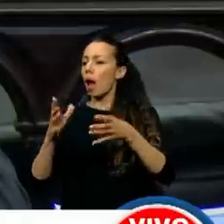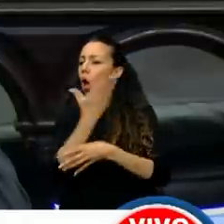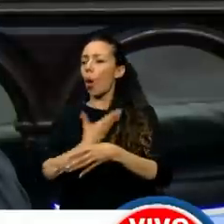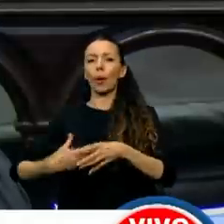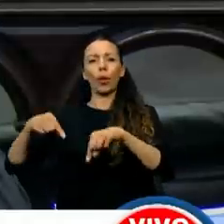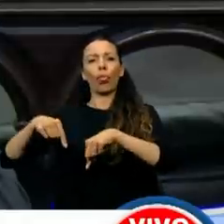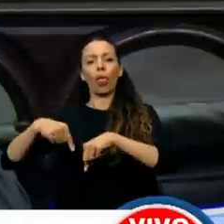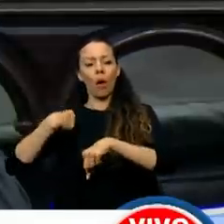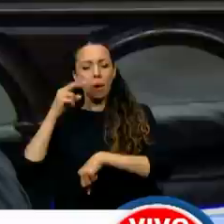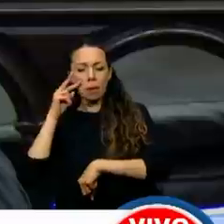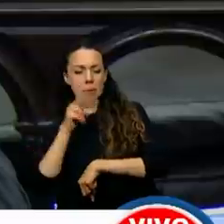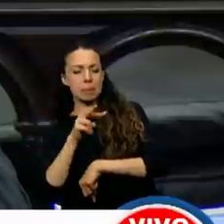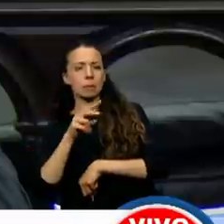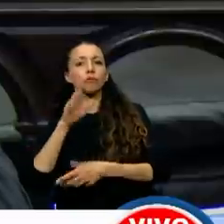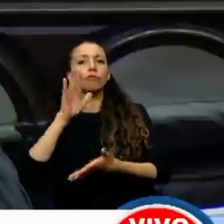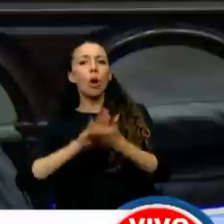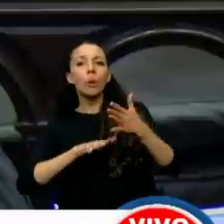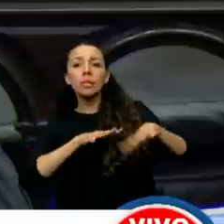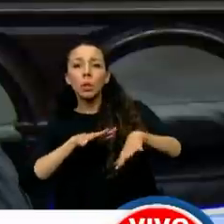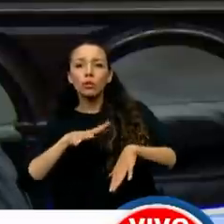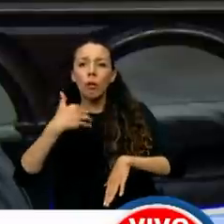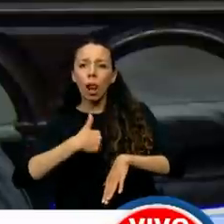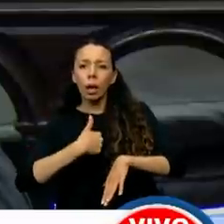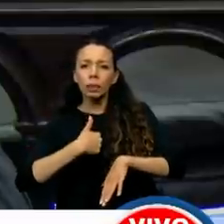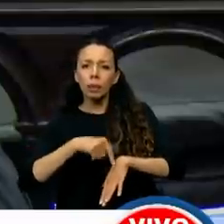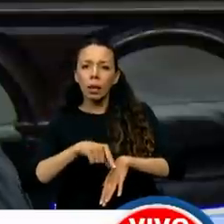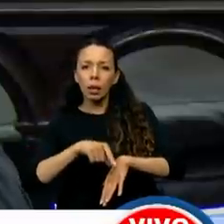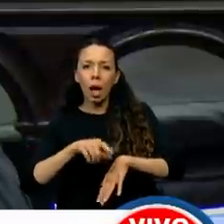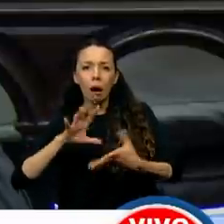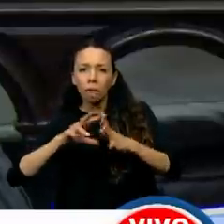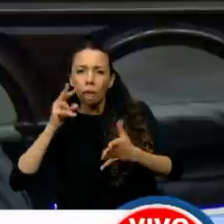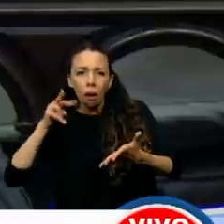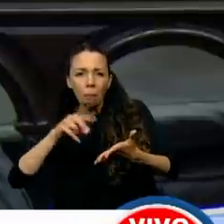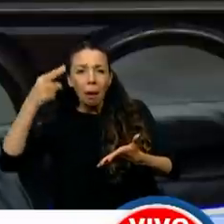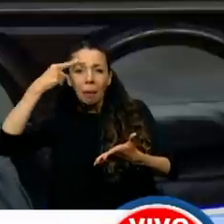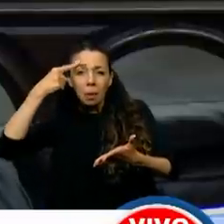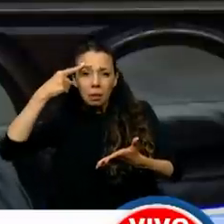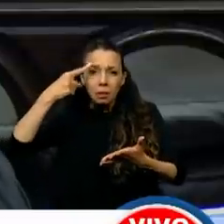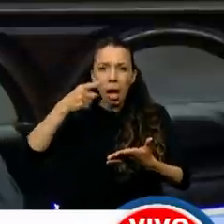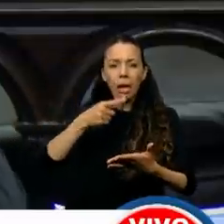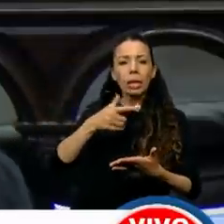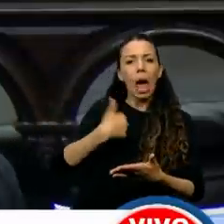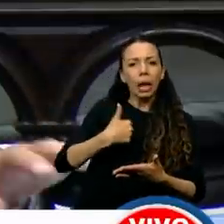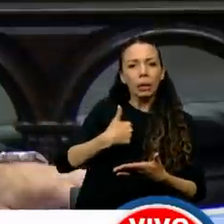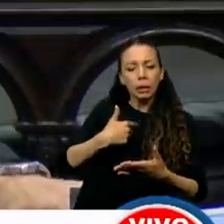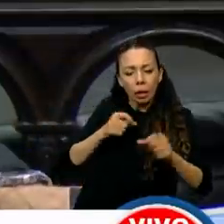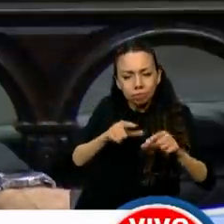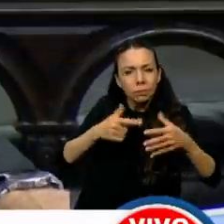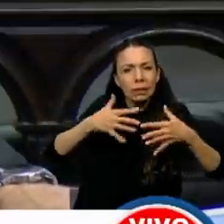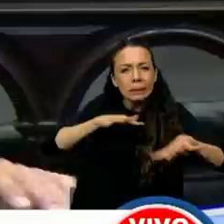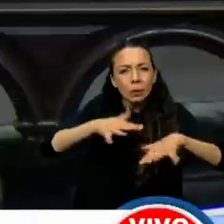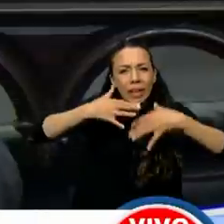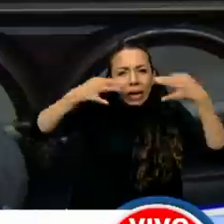ejecutivo sobre la situación del país y la realidad que vive la argentina por un lado